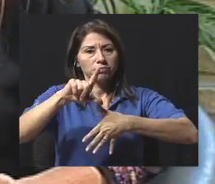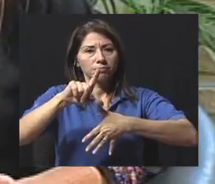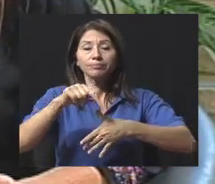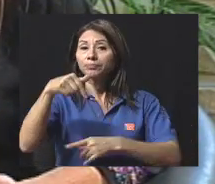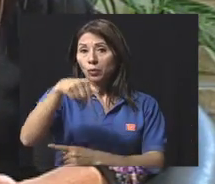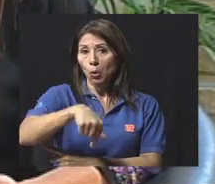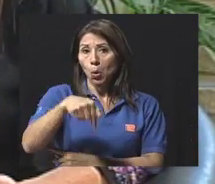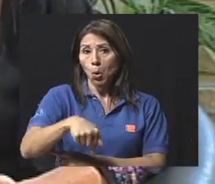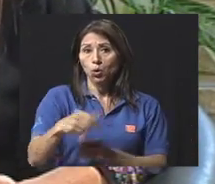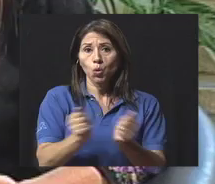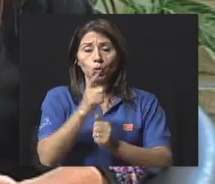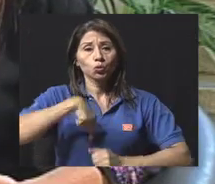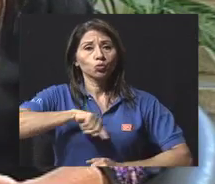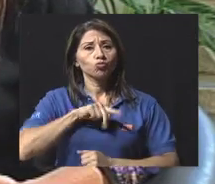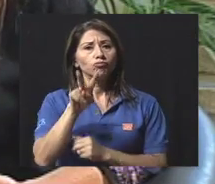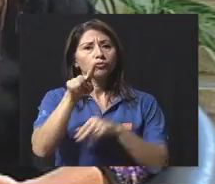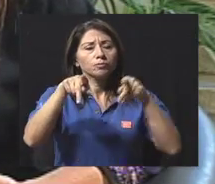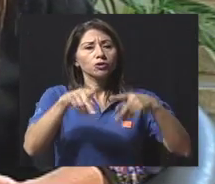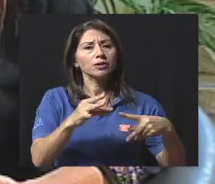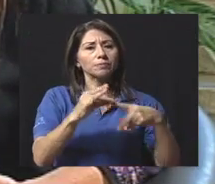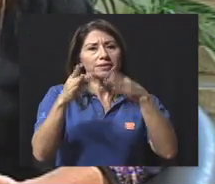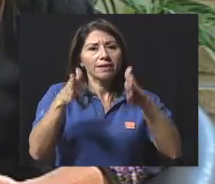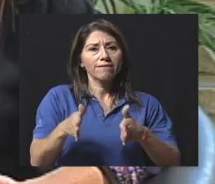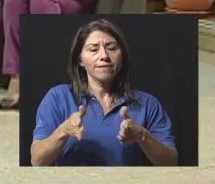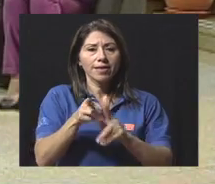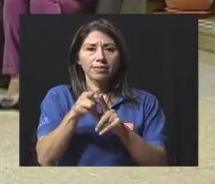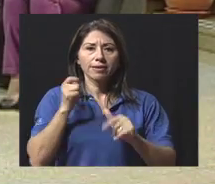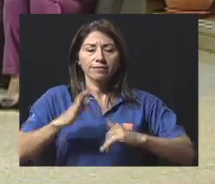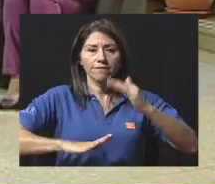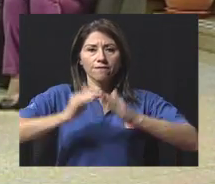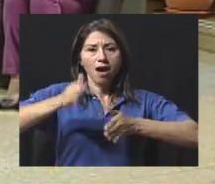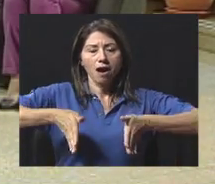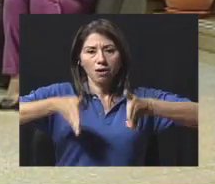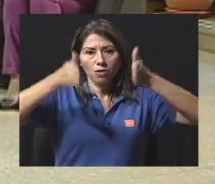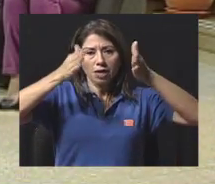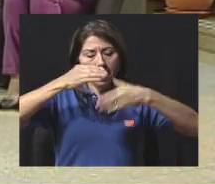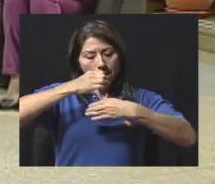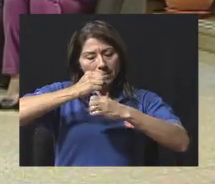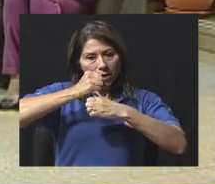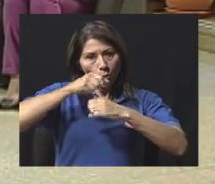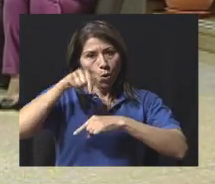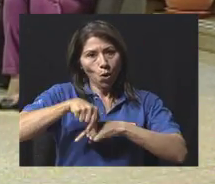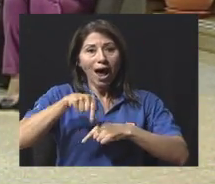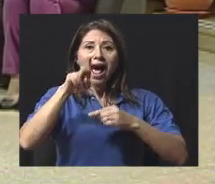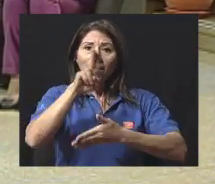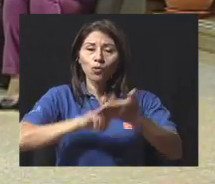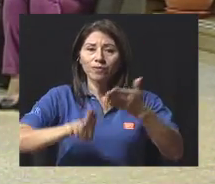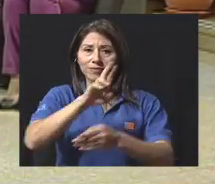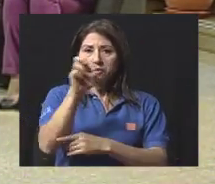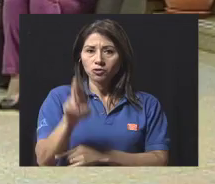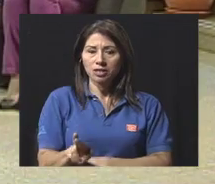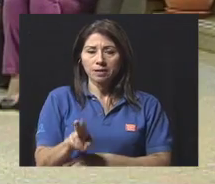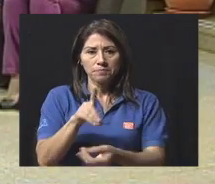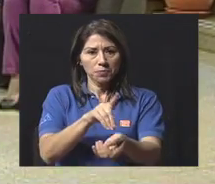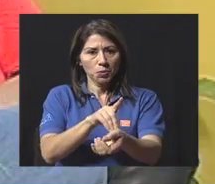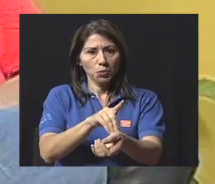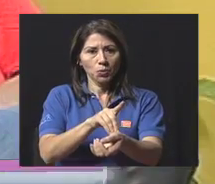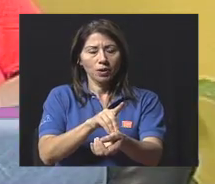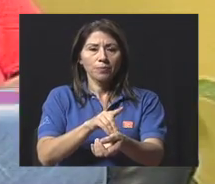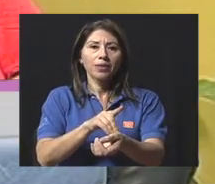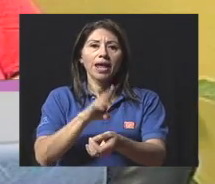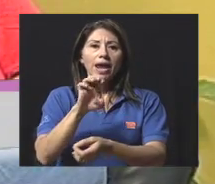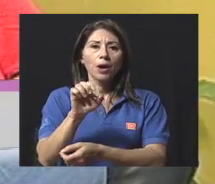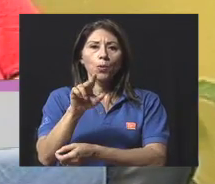se ubica con nosotros dos especialistas de la facultad de microbiología de aquí de la Universidad de Costa Rica se trata de la doctora